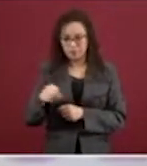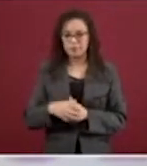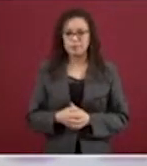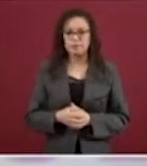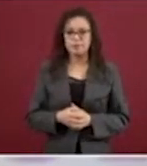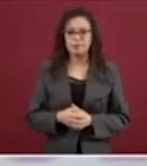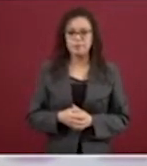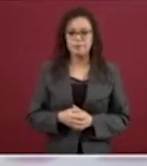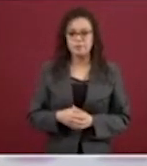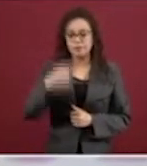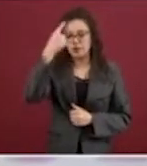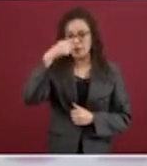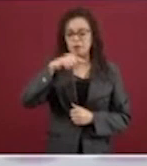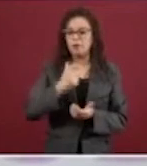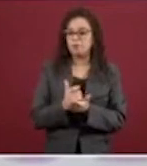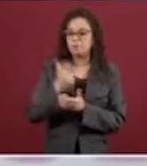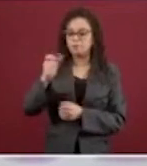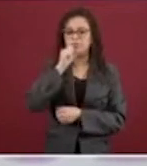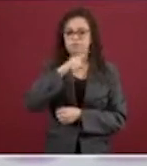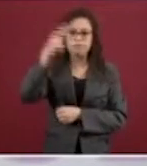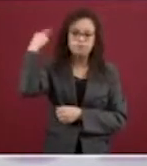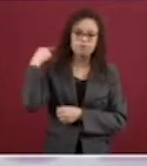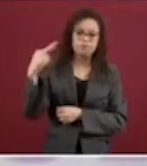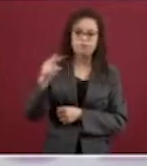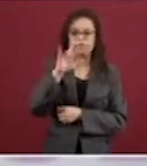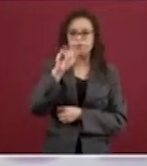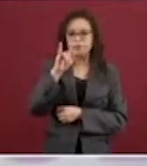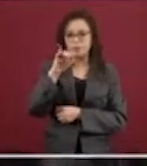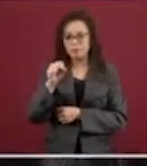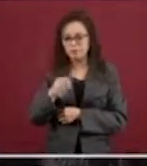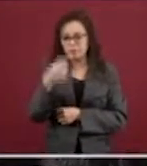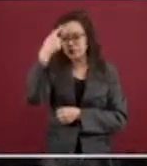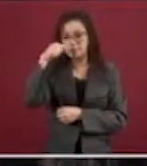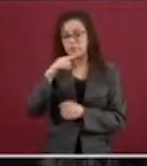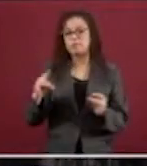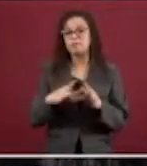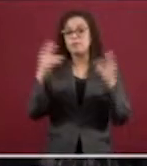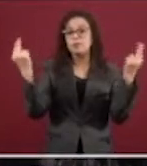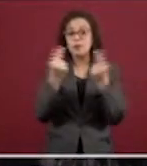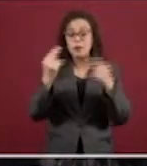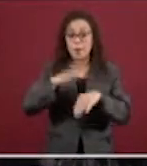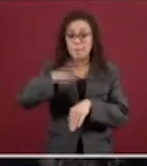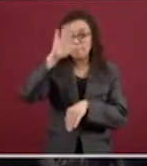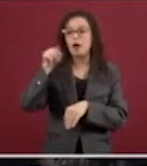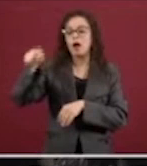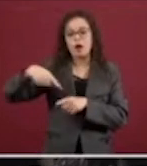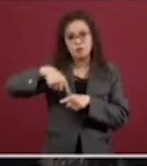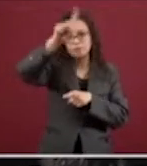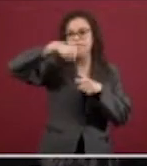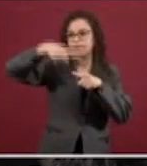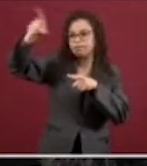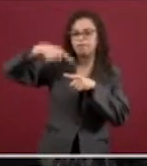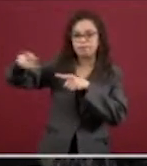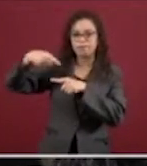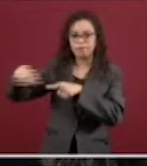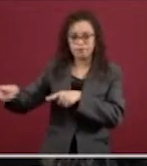que les genera los viáticos necesarios para ir a donde más se necesiten, y les vamos a dar esta capacitación en